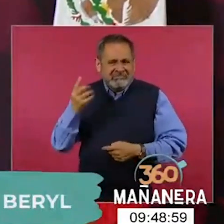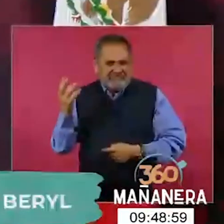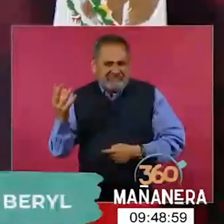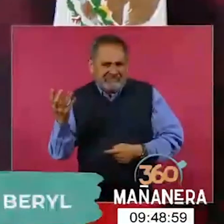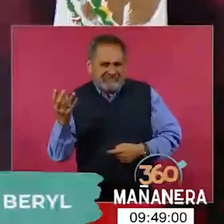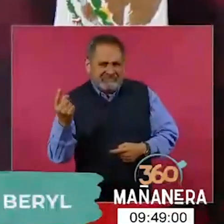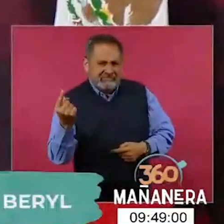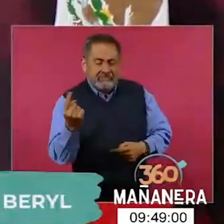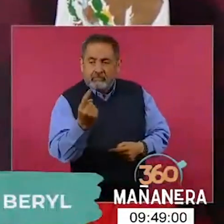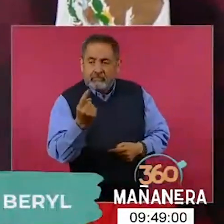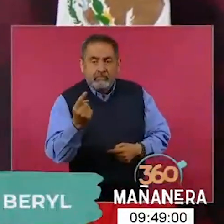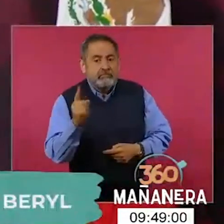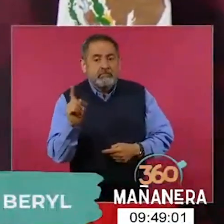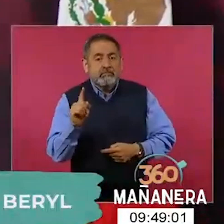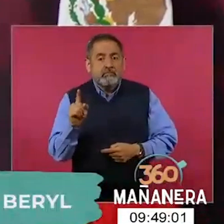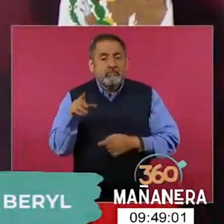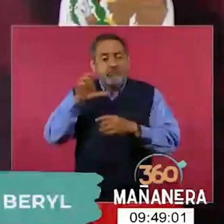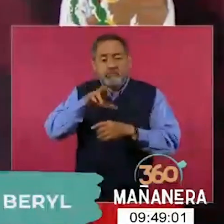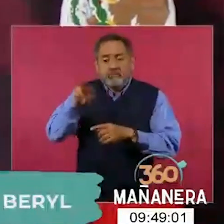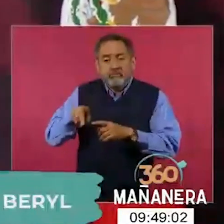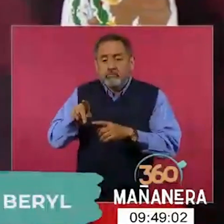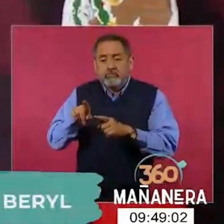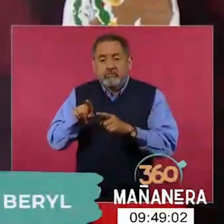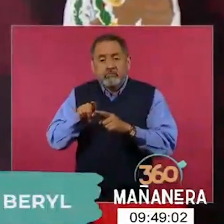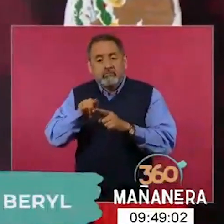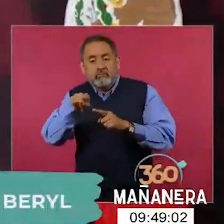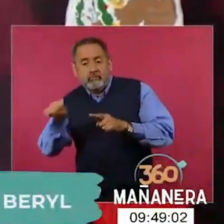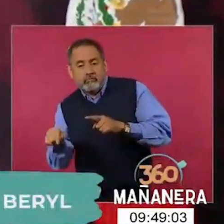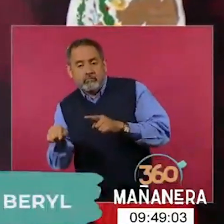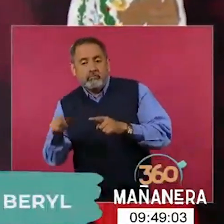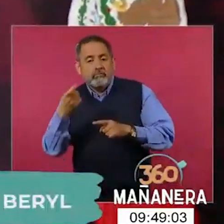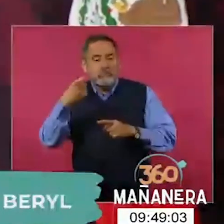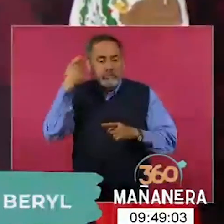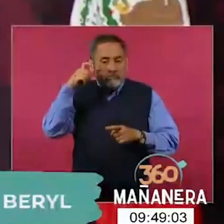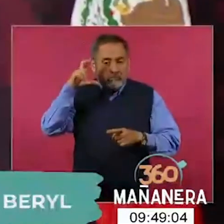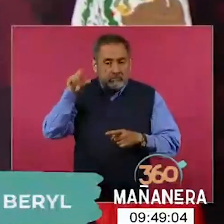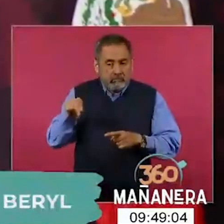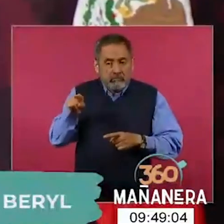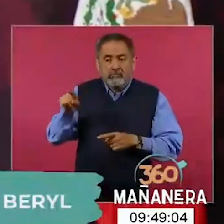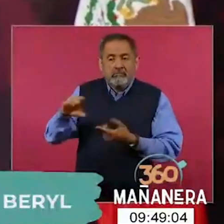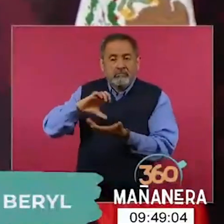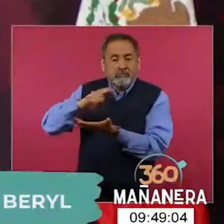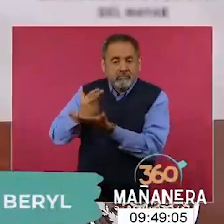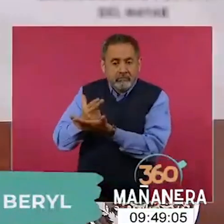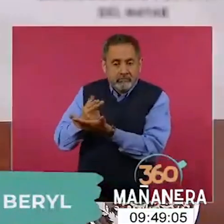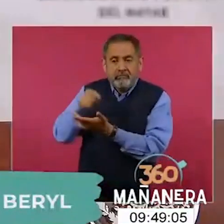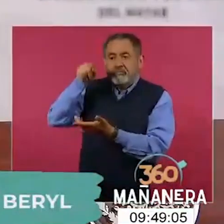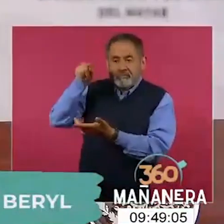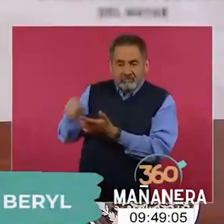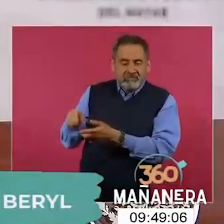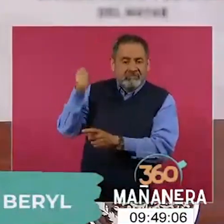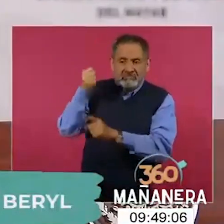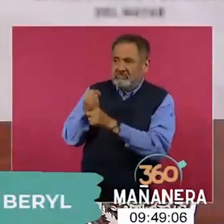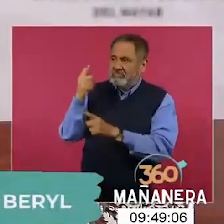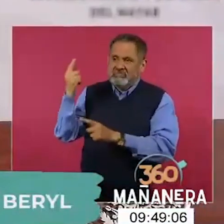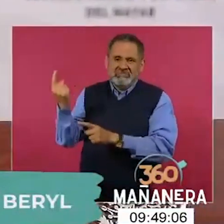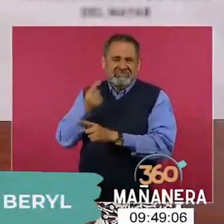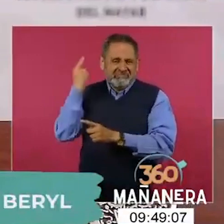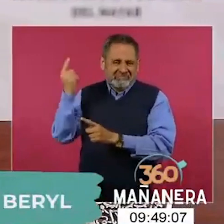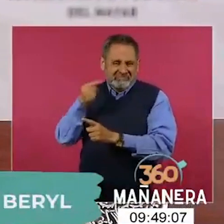entrar podía ser en el sur de Quintana ro Chetumal Y